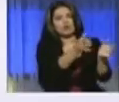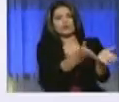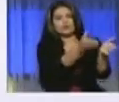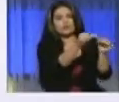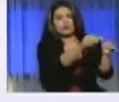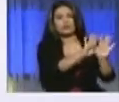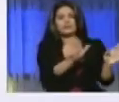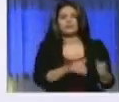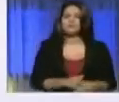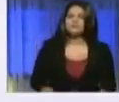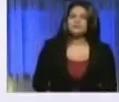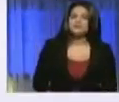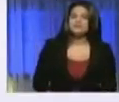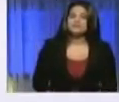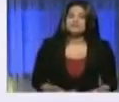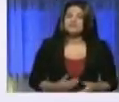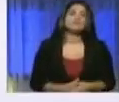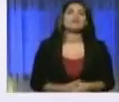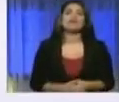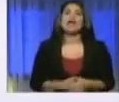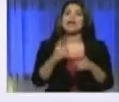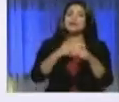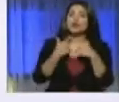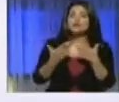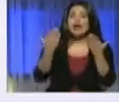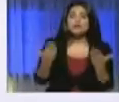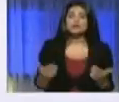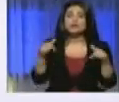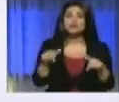Así es. Entonces, este aumento